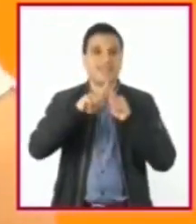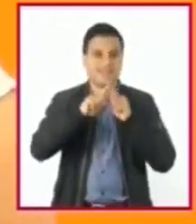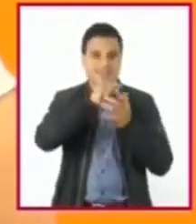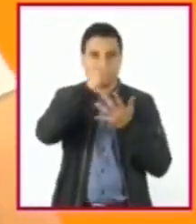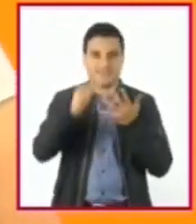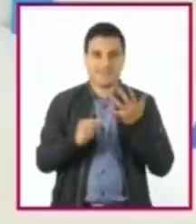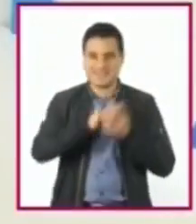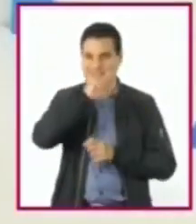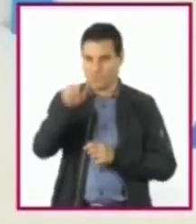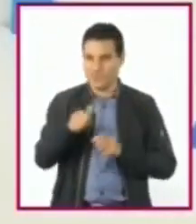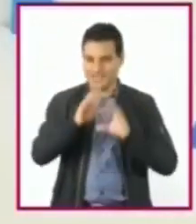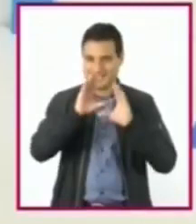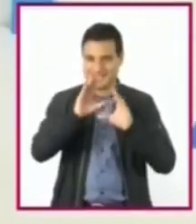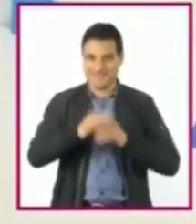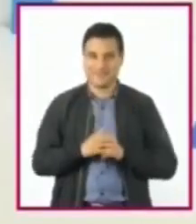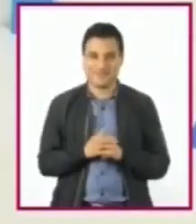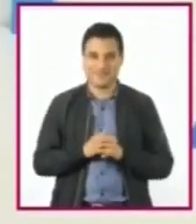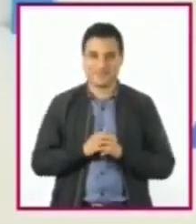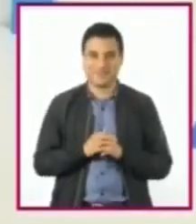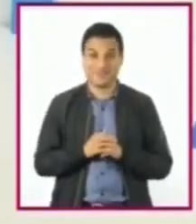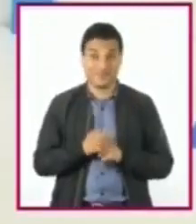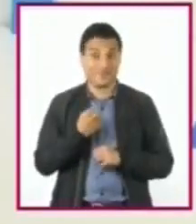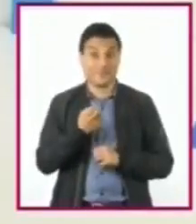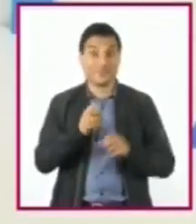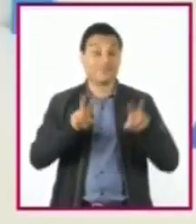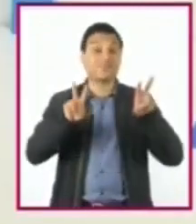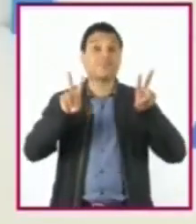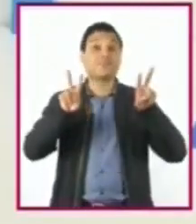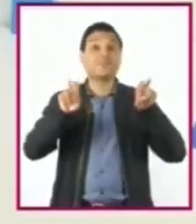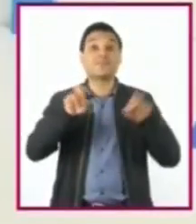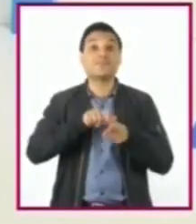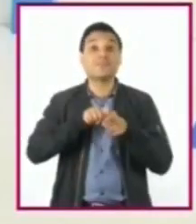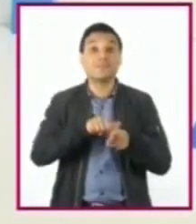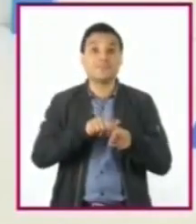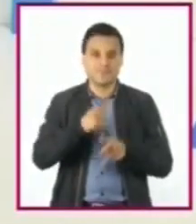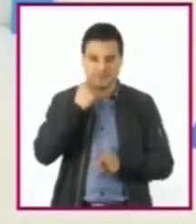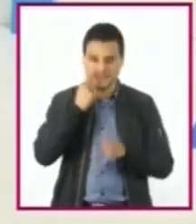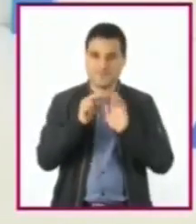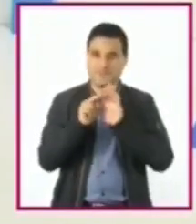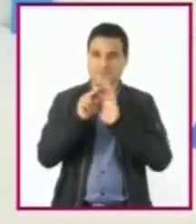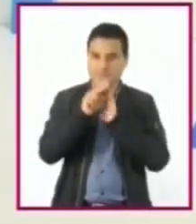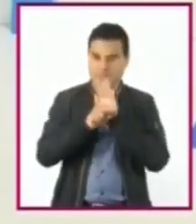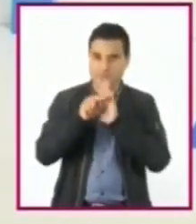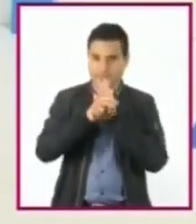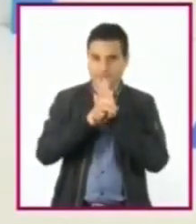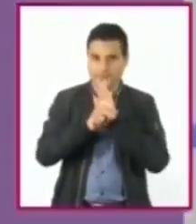de esta sesión. Para continuar con este tema, veamos el siguiente video.